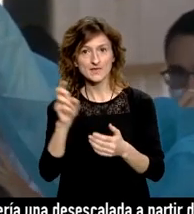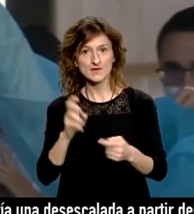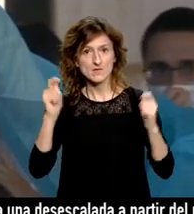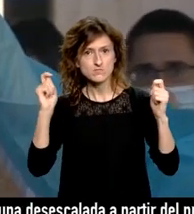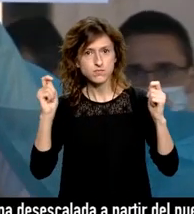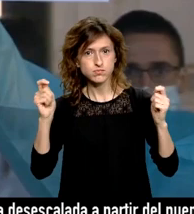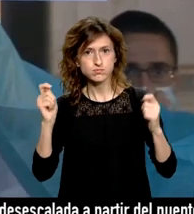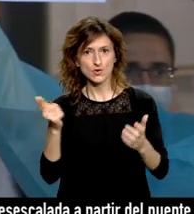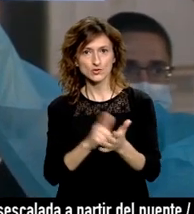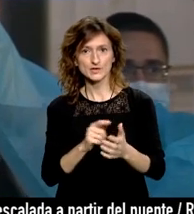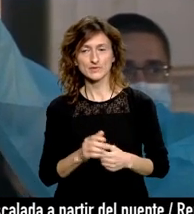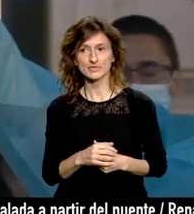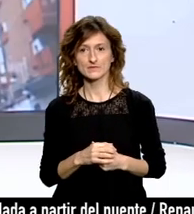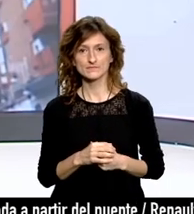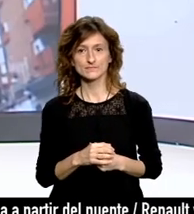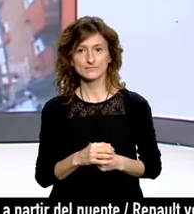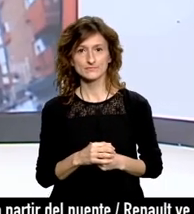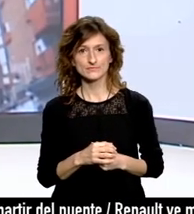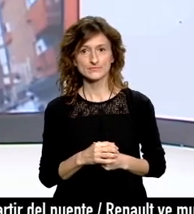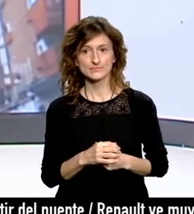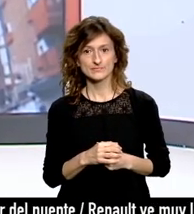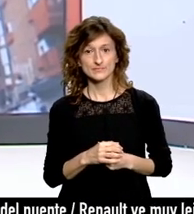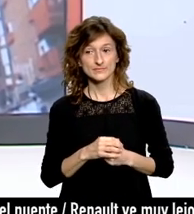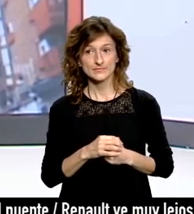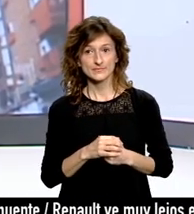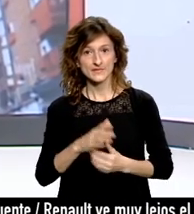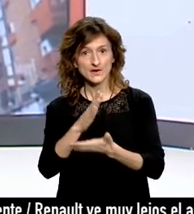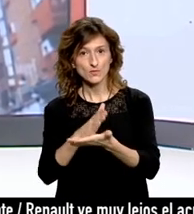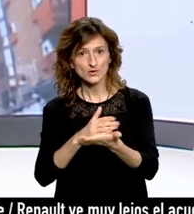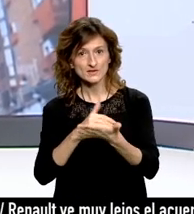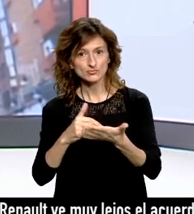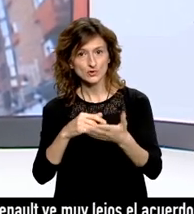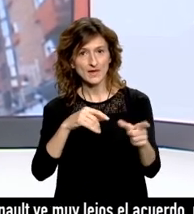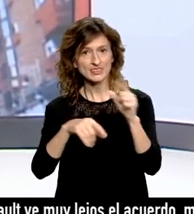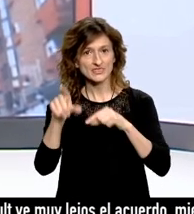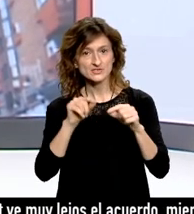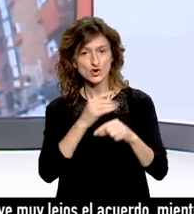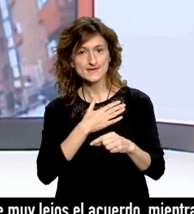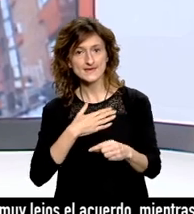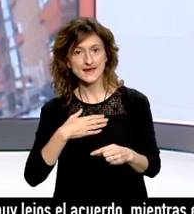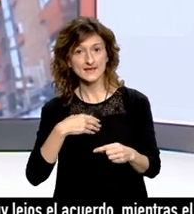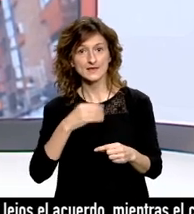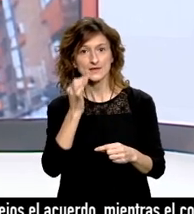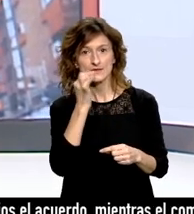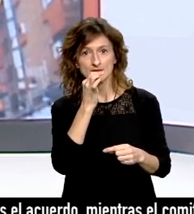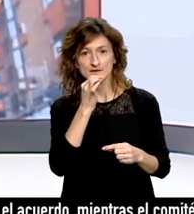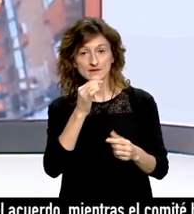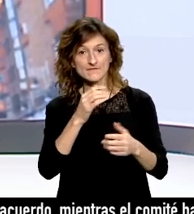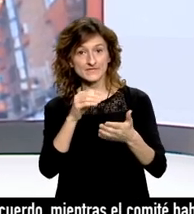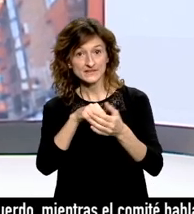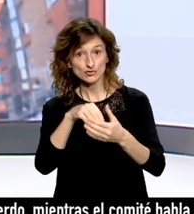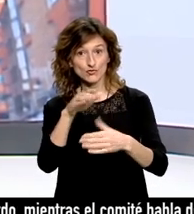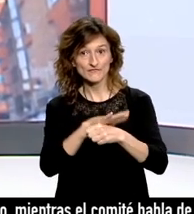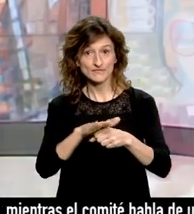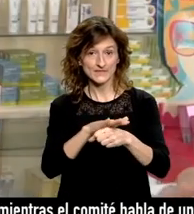con pancartas y carteles. Las comunidades autónomas tienen que decidir si quieren o no test de antígenos en las farmacias,